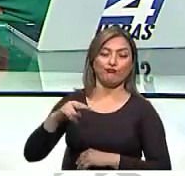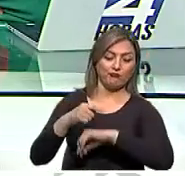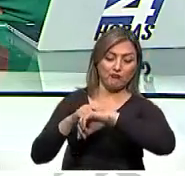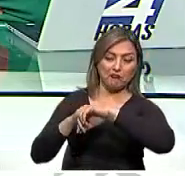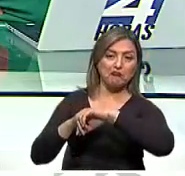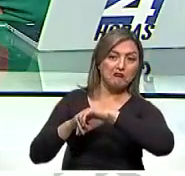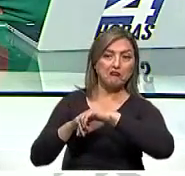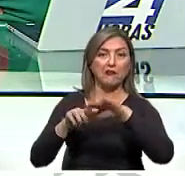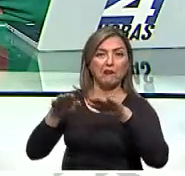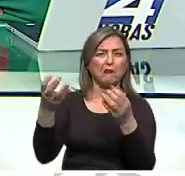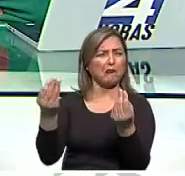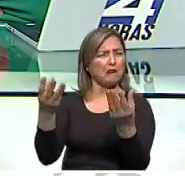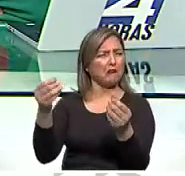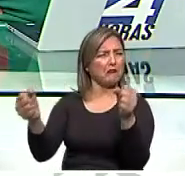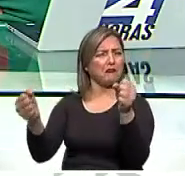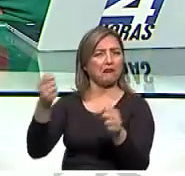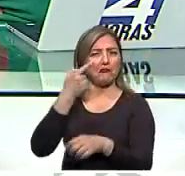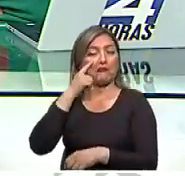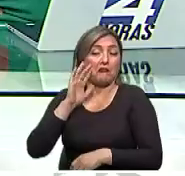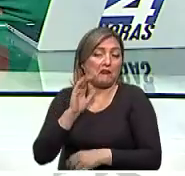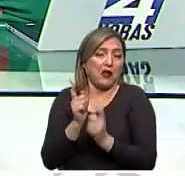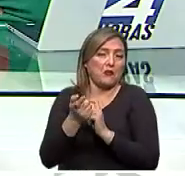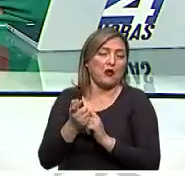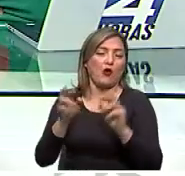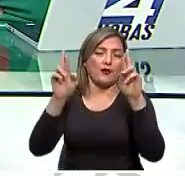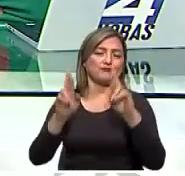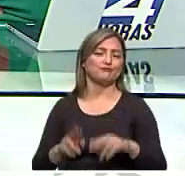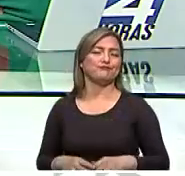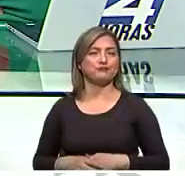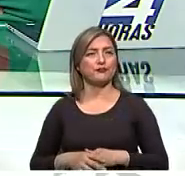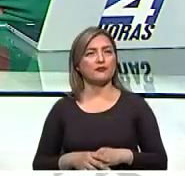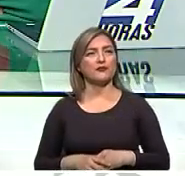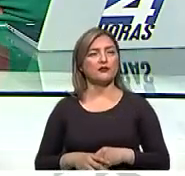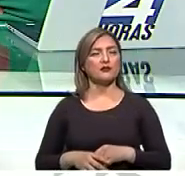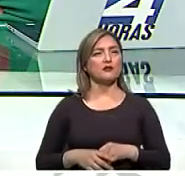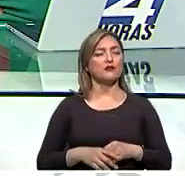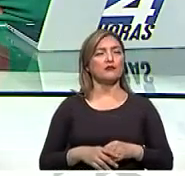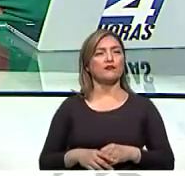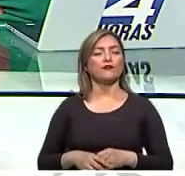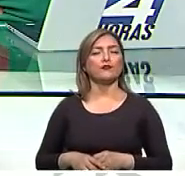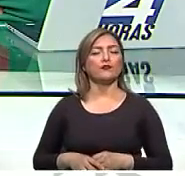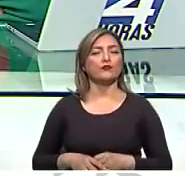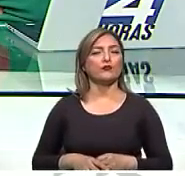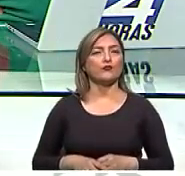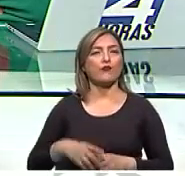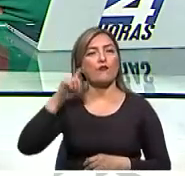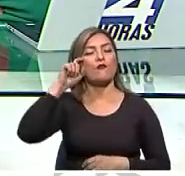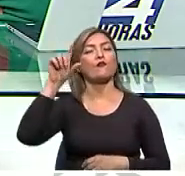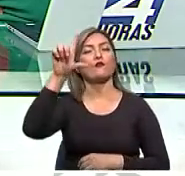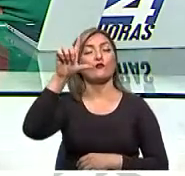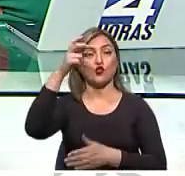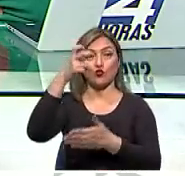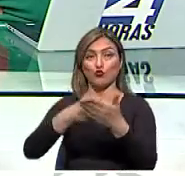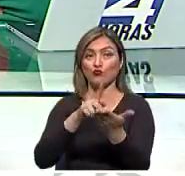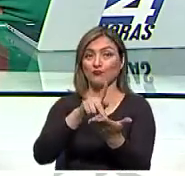horas bastante carga vehicular. Esperemos que esto pueda cambiar de cierta manera el tránsito en la capital, y recuerde que desde el lunes ya le